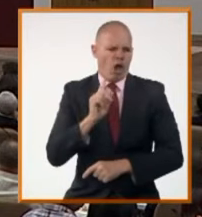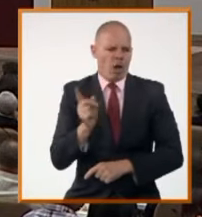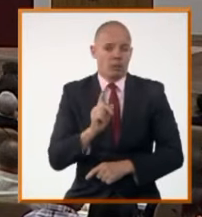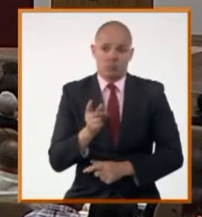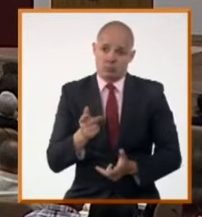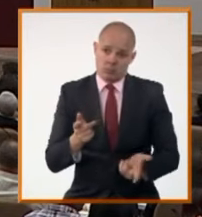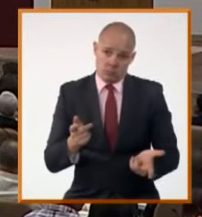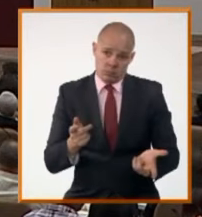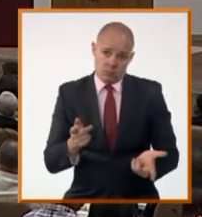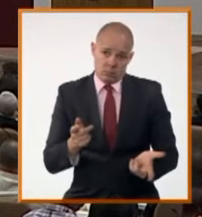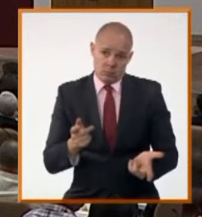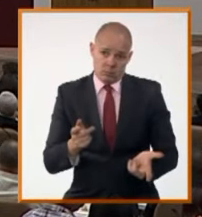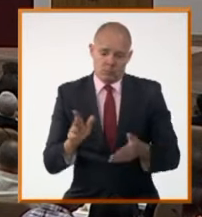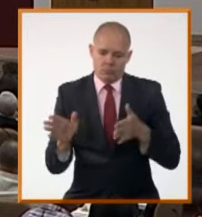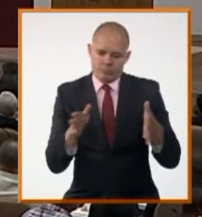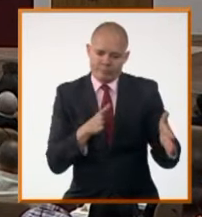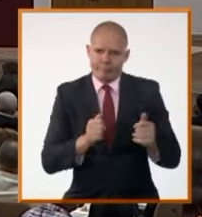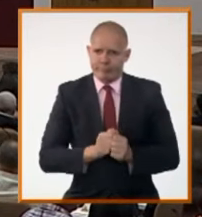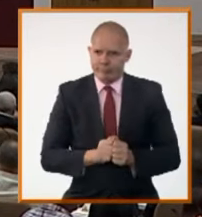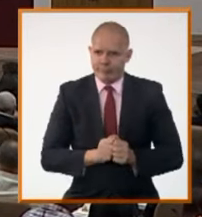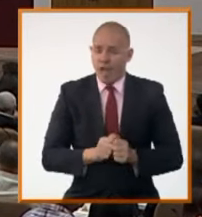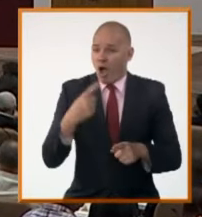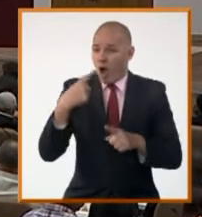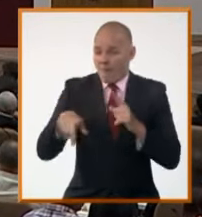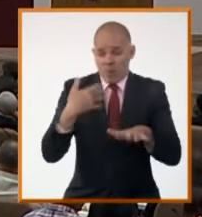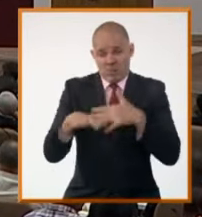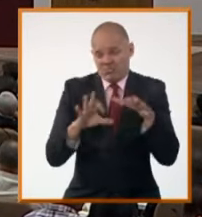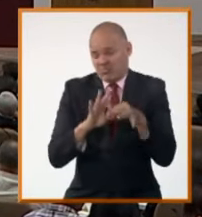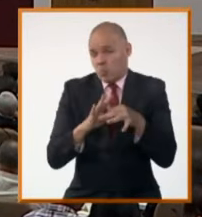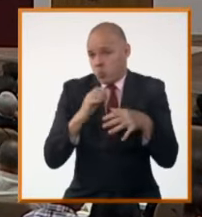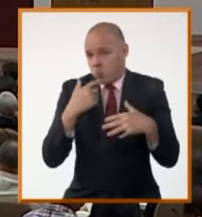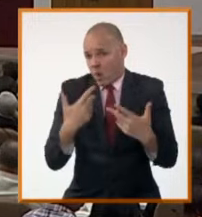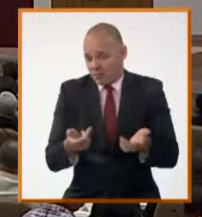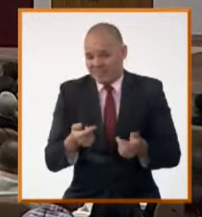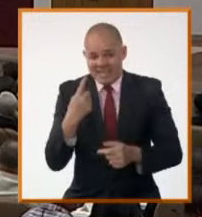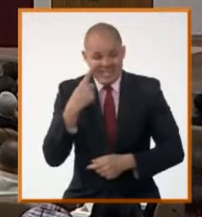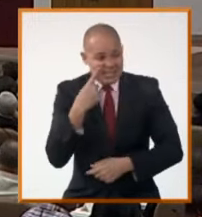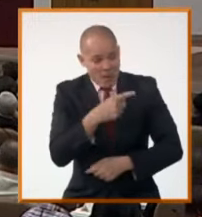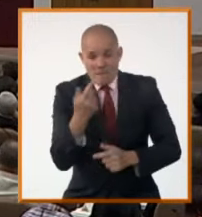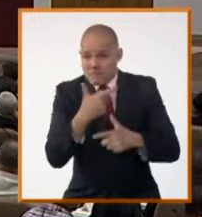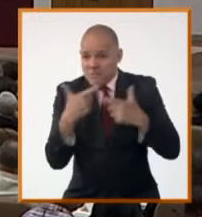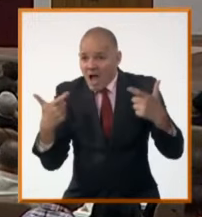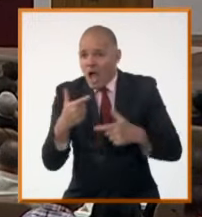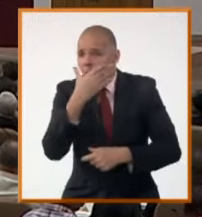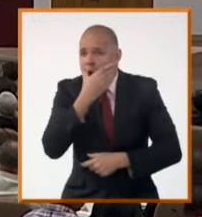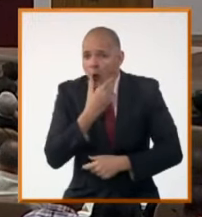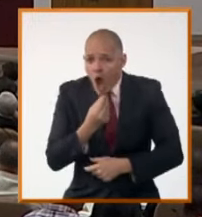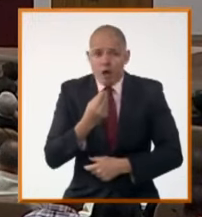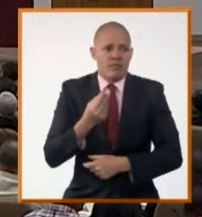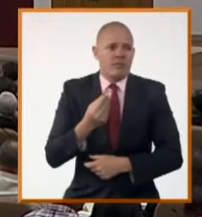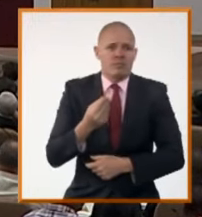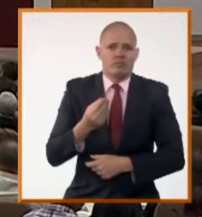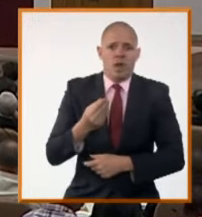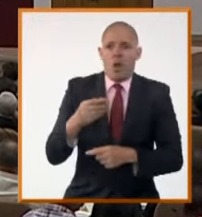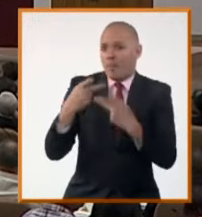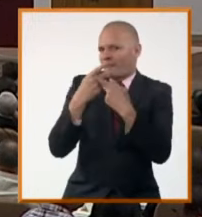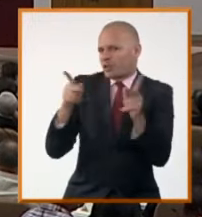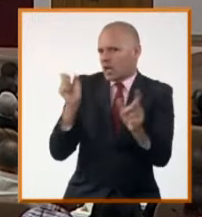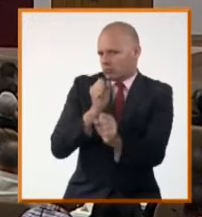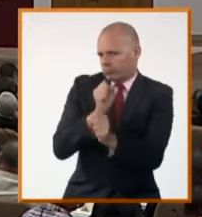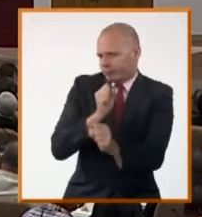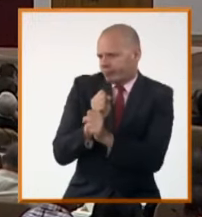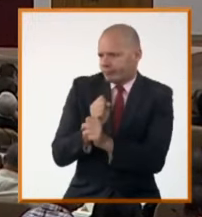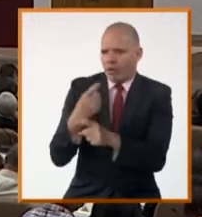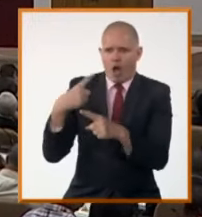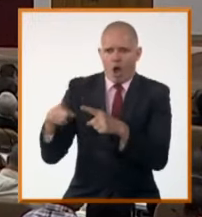de personas, sobre todo profesionales y jóvenes, hacia otros sectores de la economía no estatal y algunas empresas que están pagando